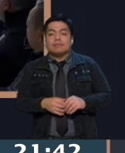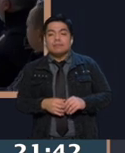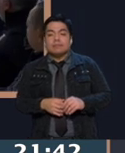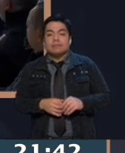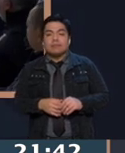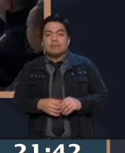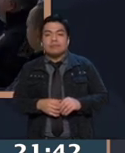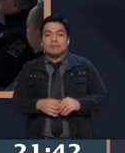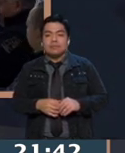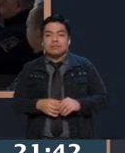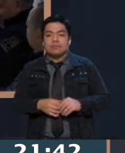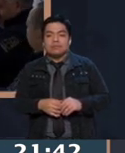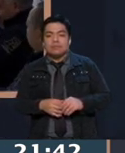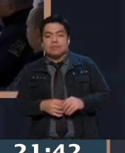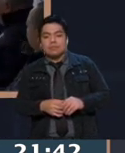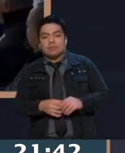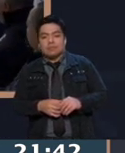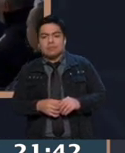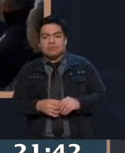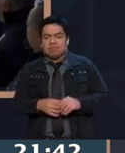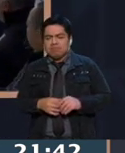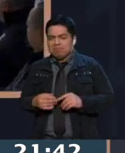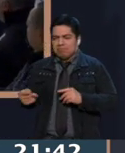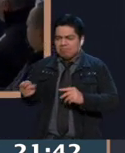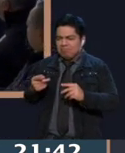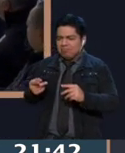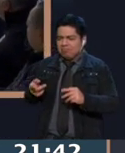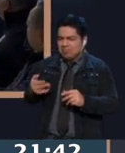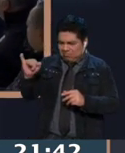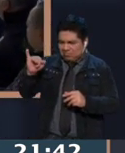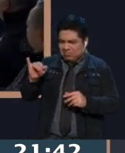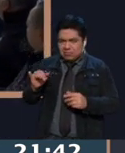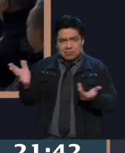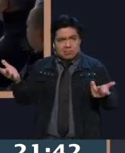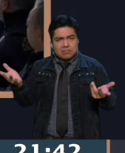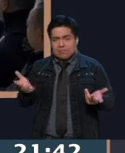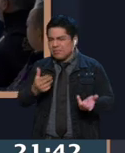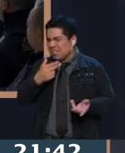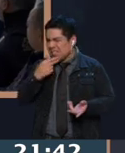Escucha nada más que palabras tan absurdas.